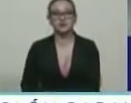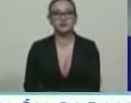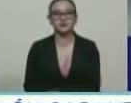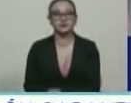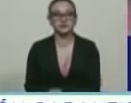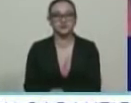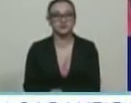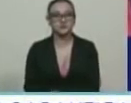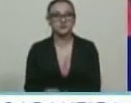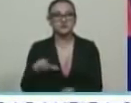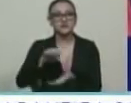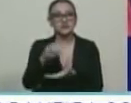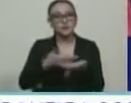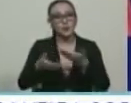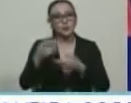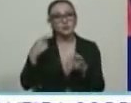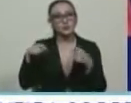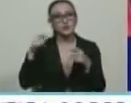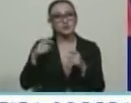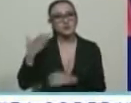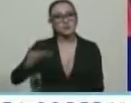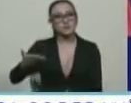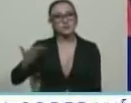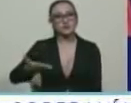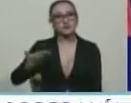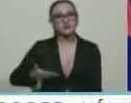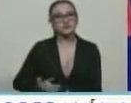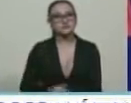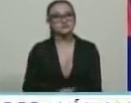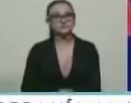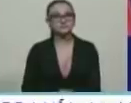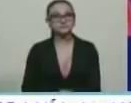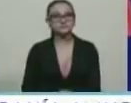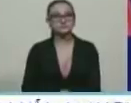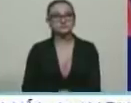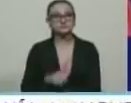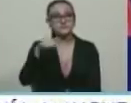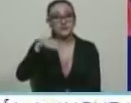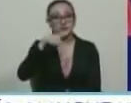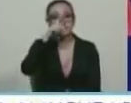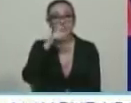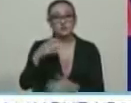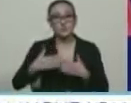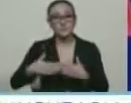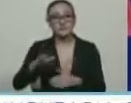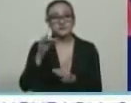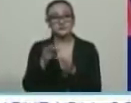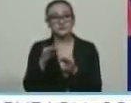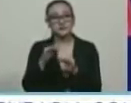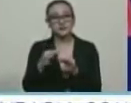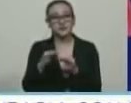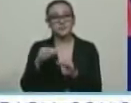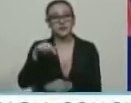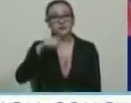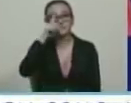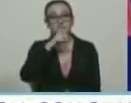es un centro de turismo, importante centro de turismo. Dentro de este año, a partir del mes de septiembre de este